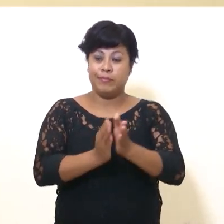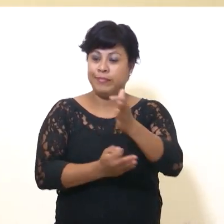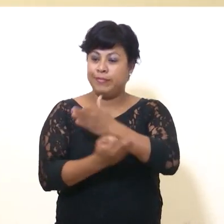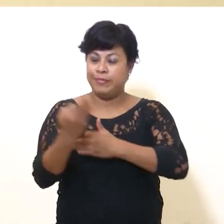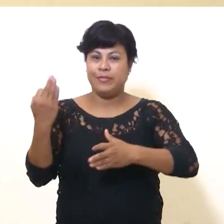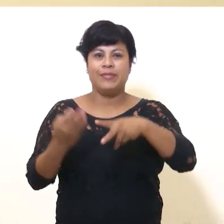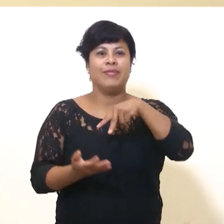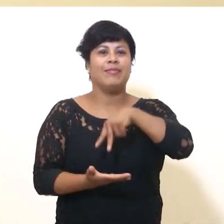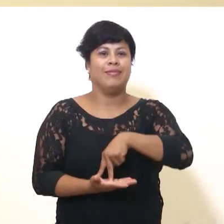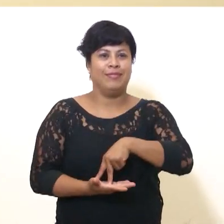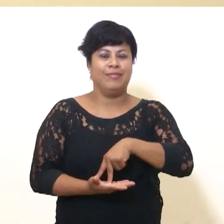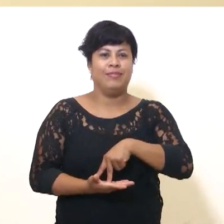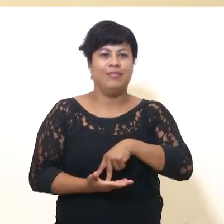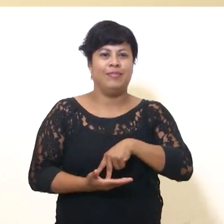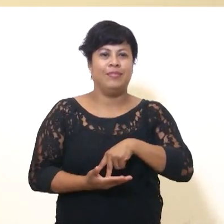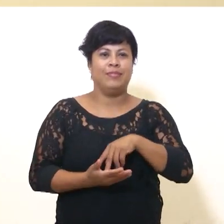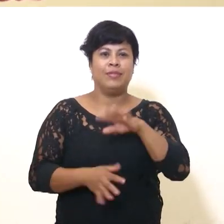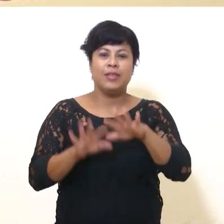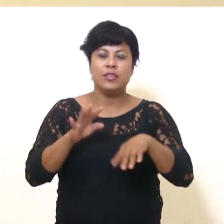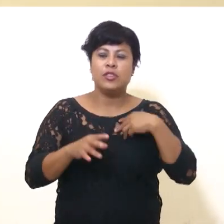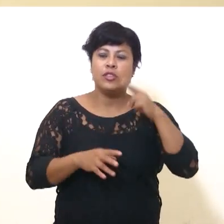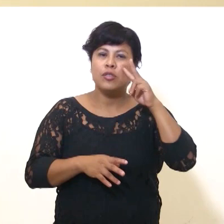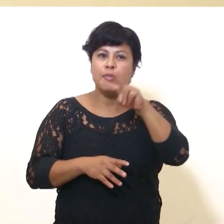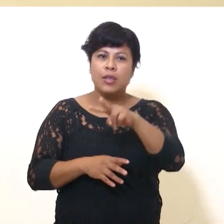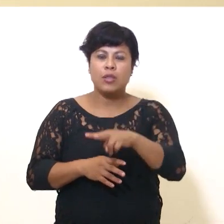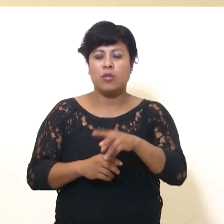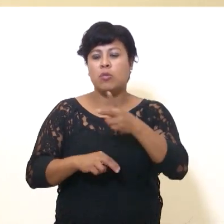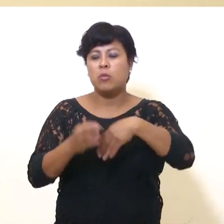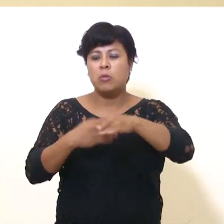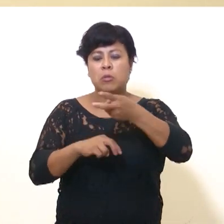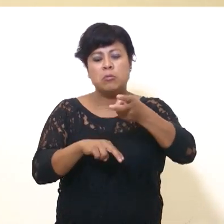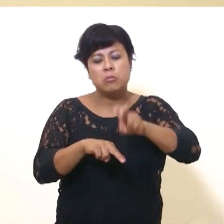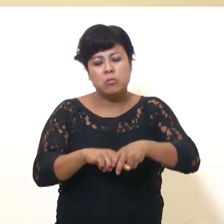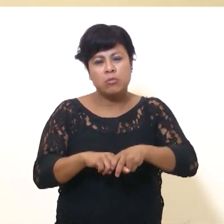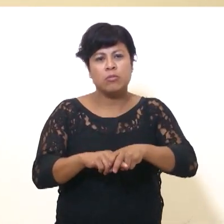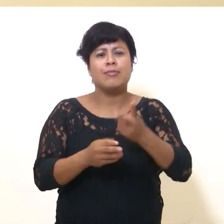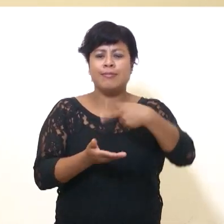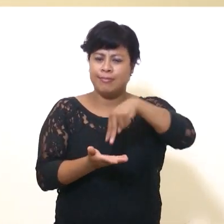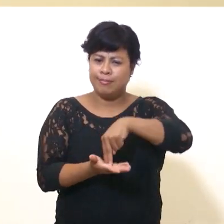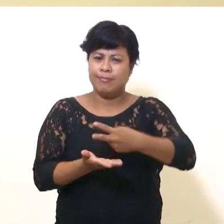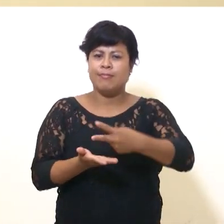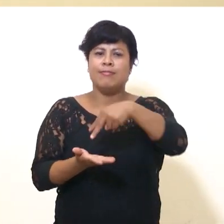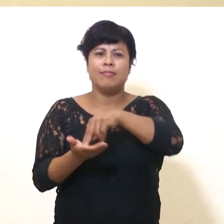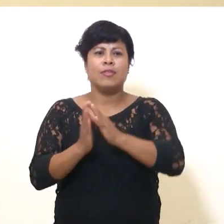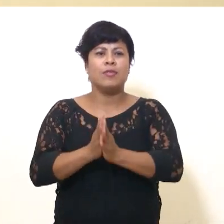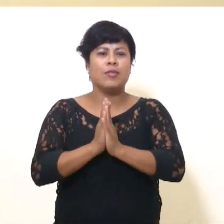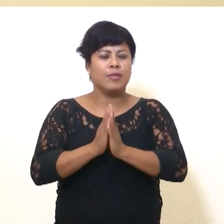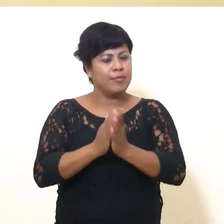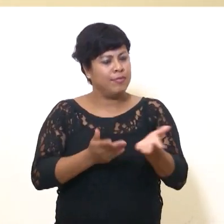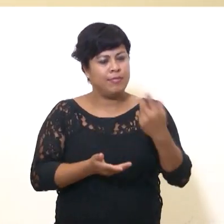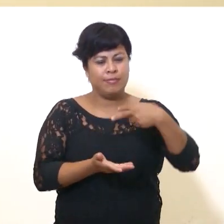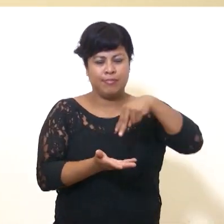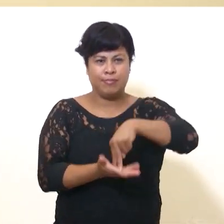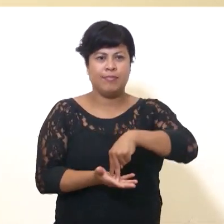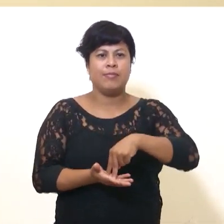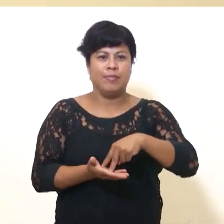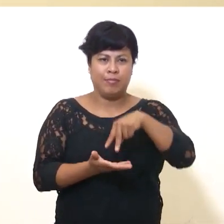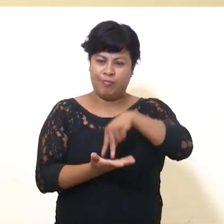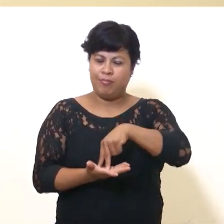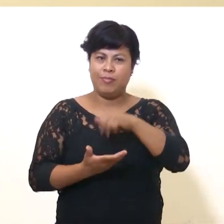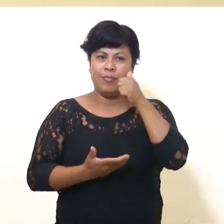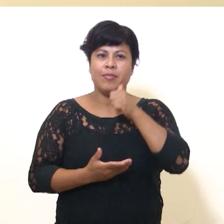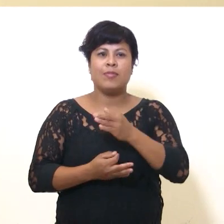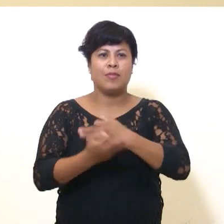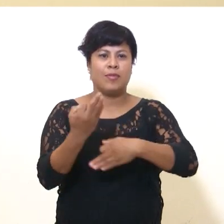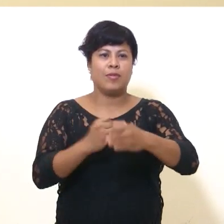te pido que te pongas de pie. Eso, muy bien. A ver, esos que estoy viendo que están ahí sentaditos, todos paraditos, por favor, no se